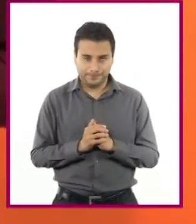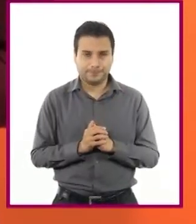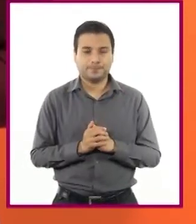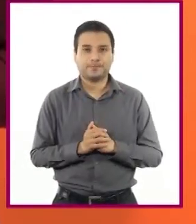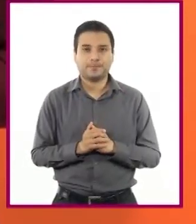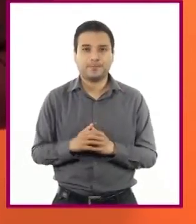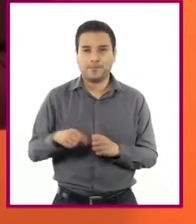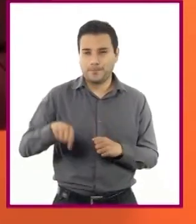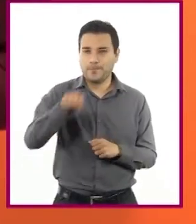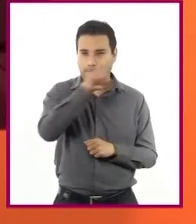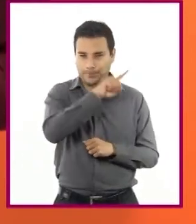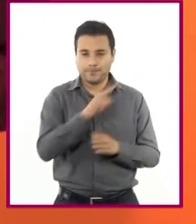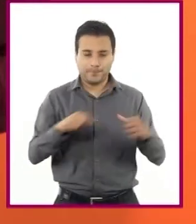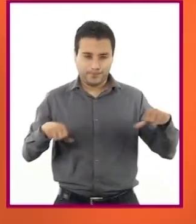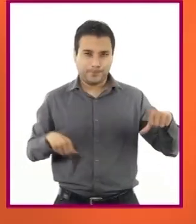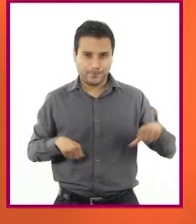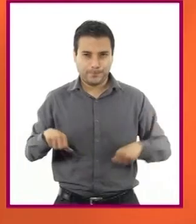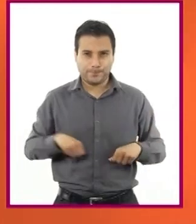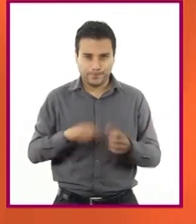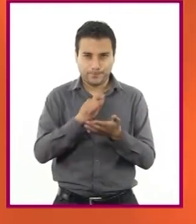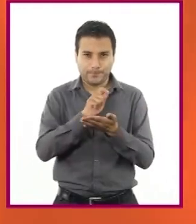realizar la siguiente actividad.